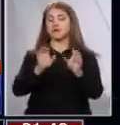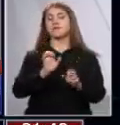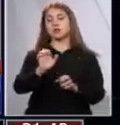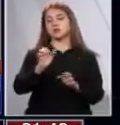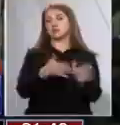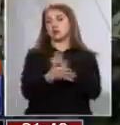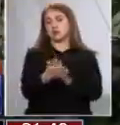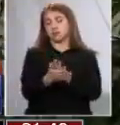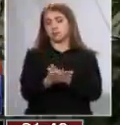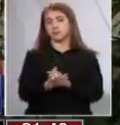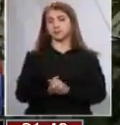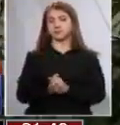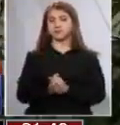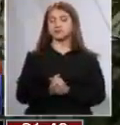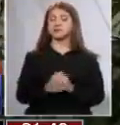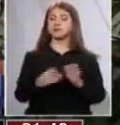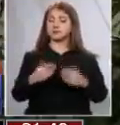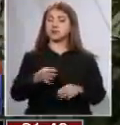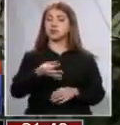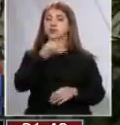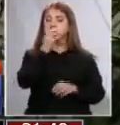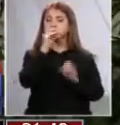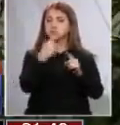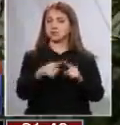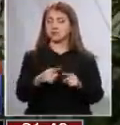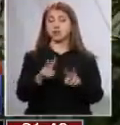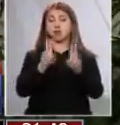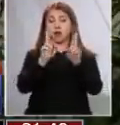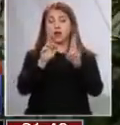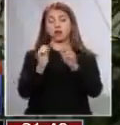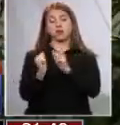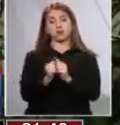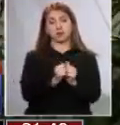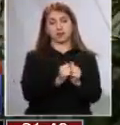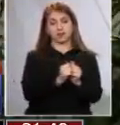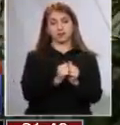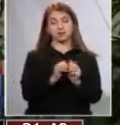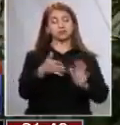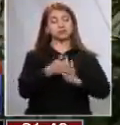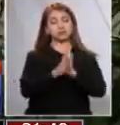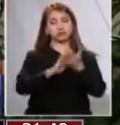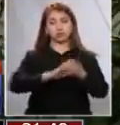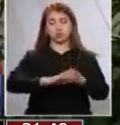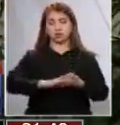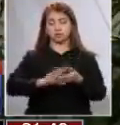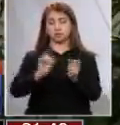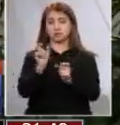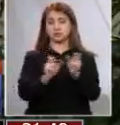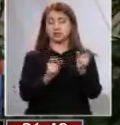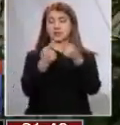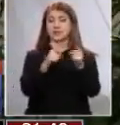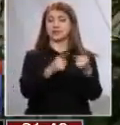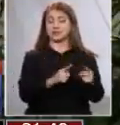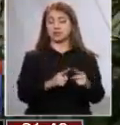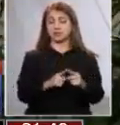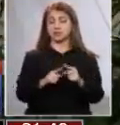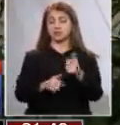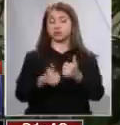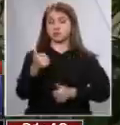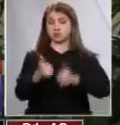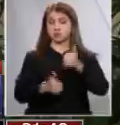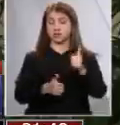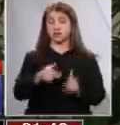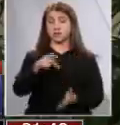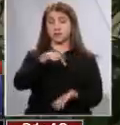por ejemplo. Lo hemos dicho en más de una oportunidad. Ojalá nos acompañen todos los distintos profesionales